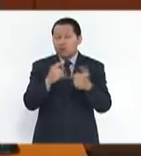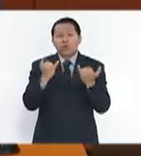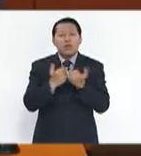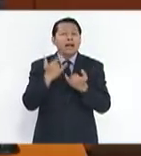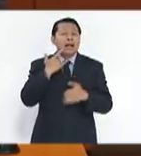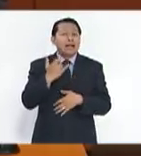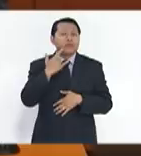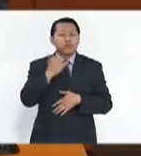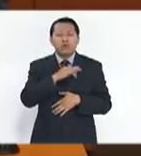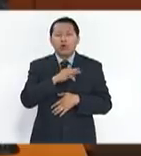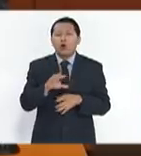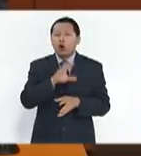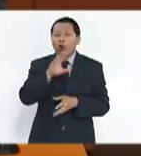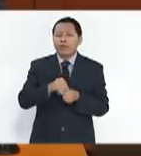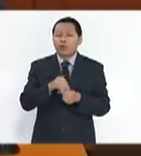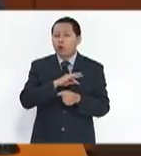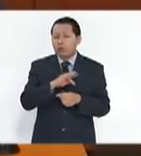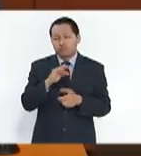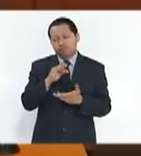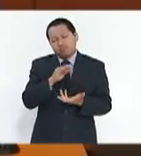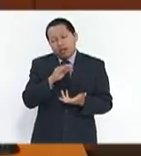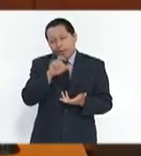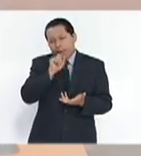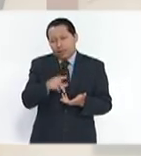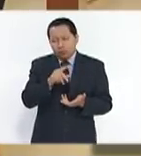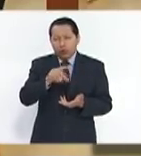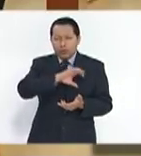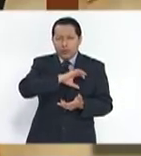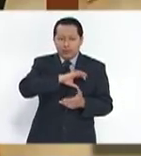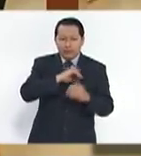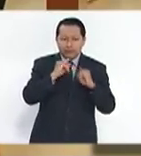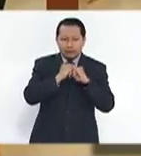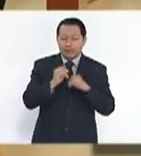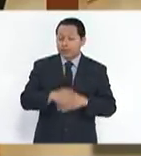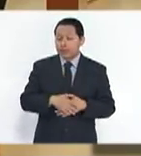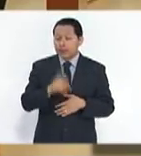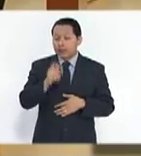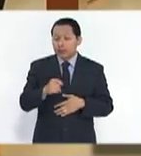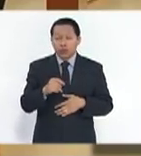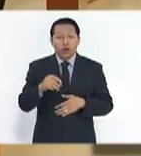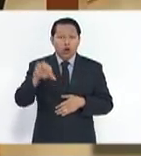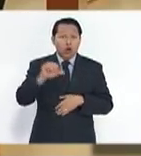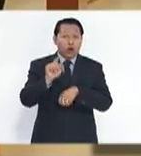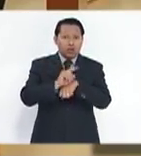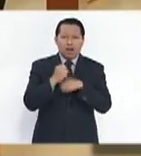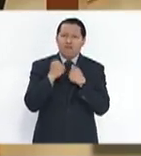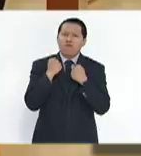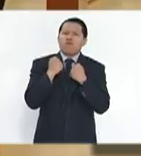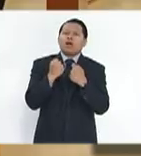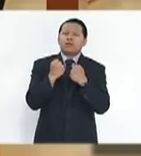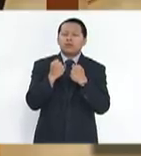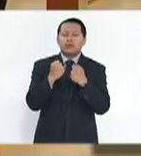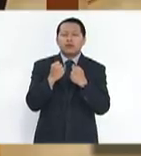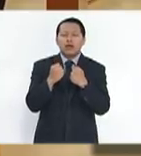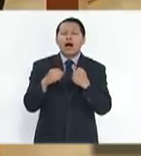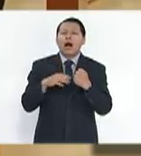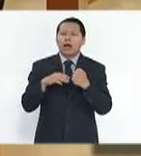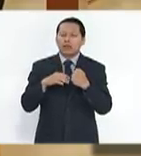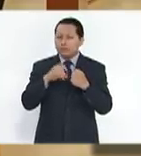esfuerzos en torno al fortalecimiento de nuestro querido instituto. La fortaleza que hoy tenemos sienta